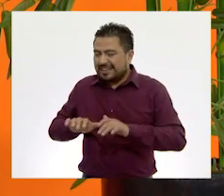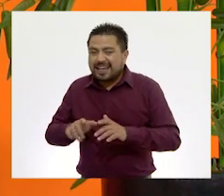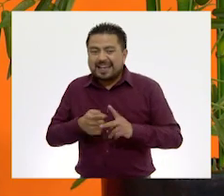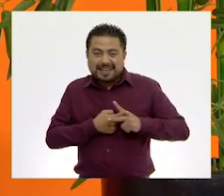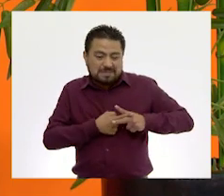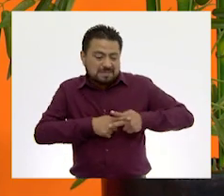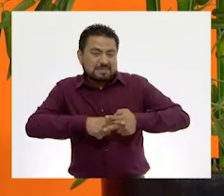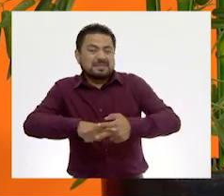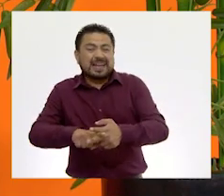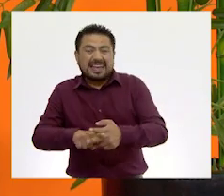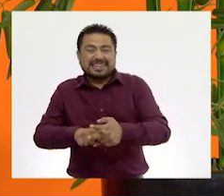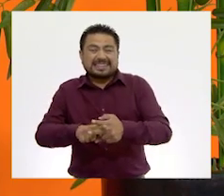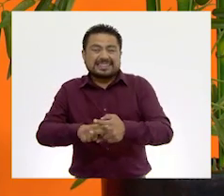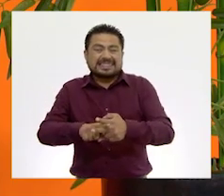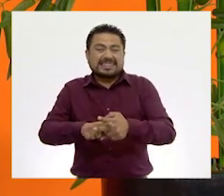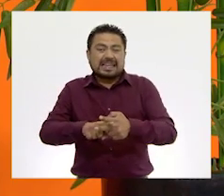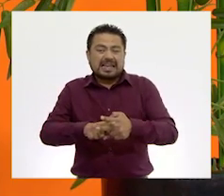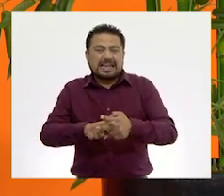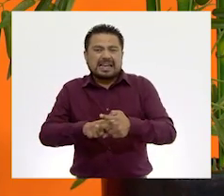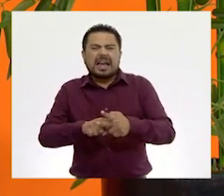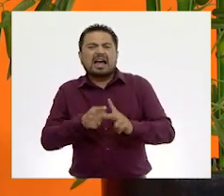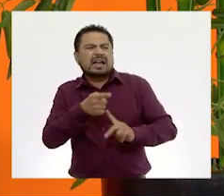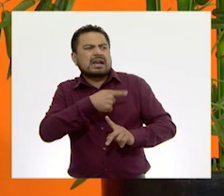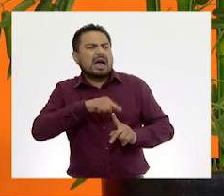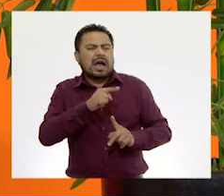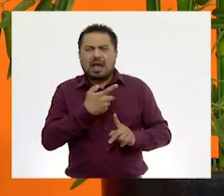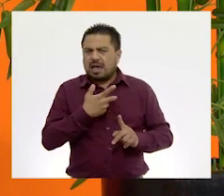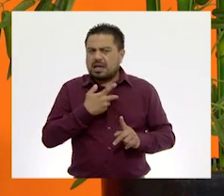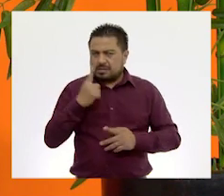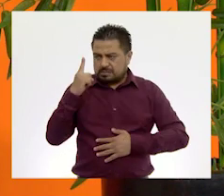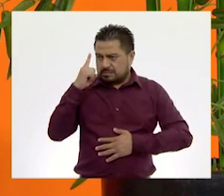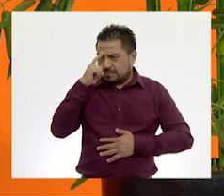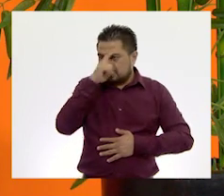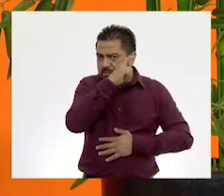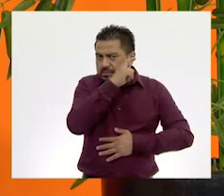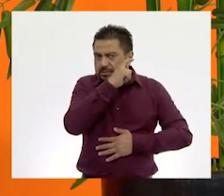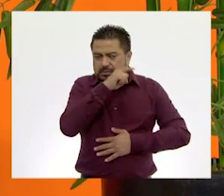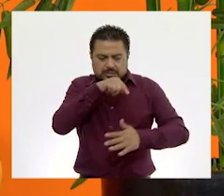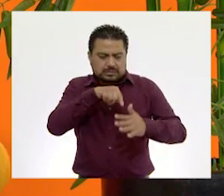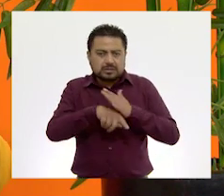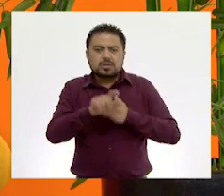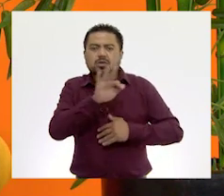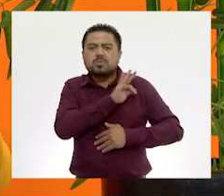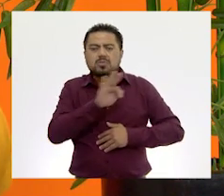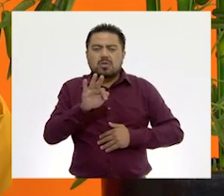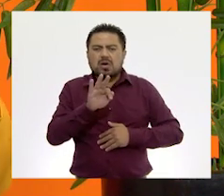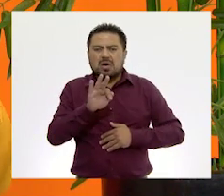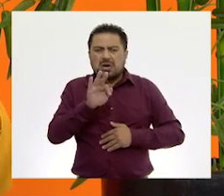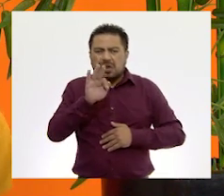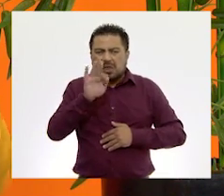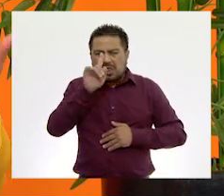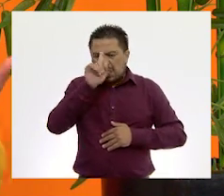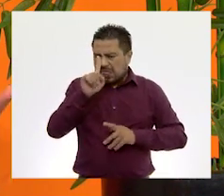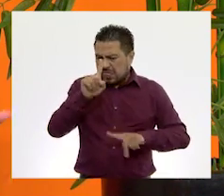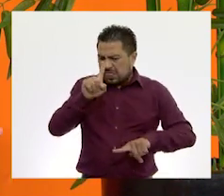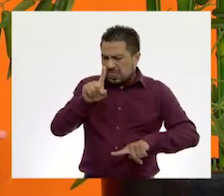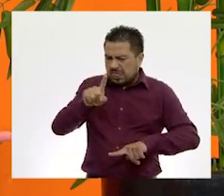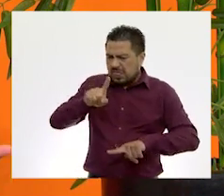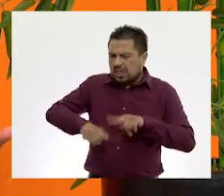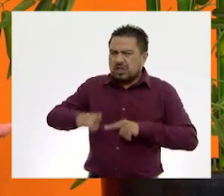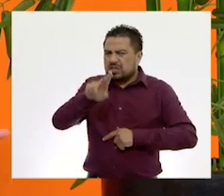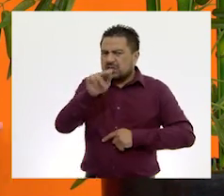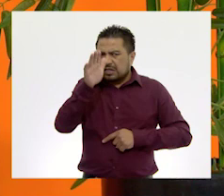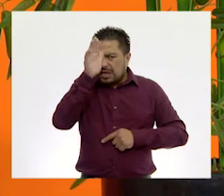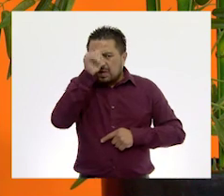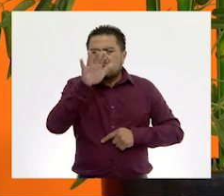a aprender la lengua de señas, ¿hay alguna complicación o complejidad en poder desarraigarles, o bueno, no sé si sea